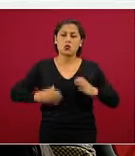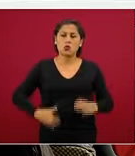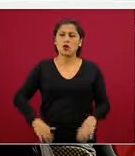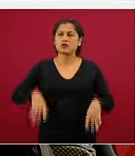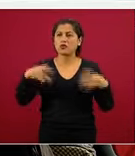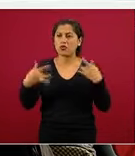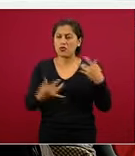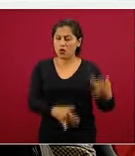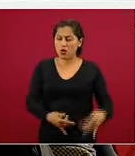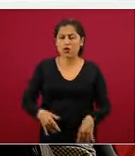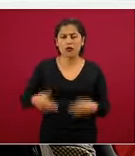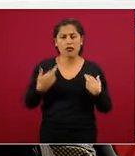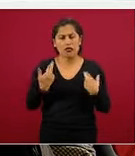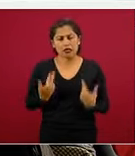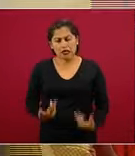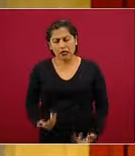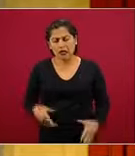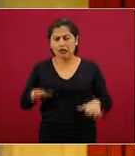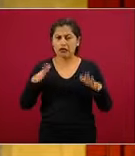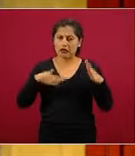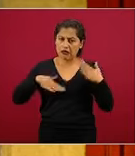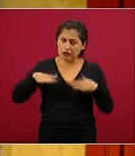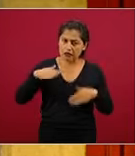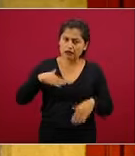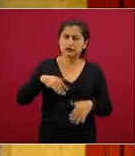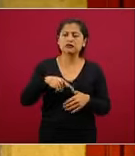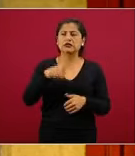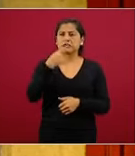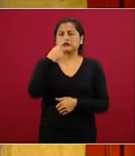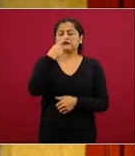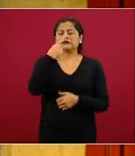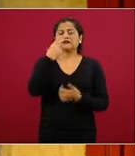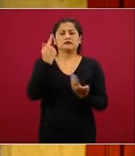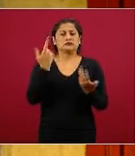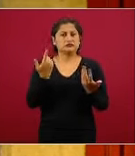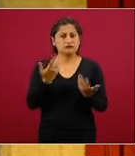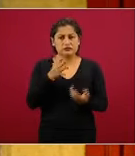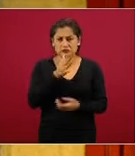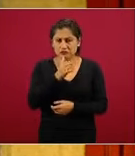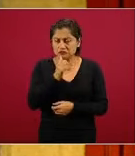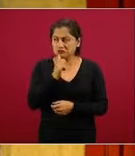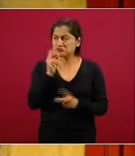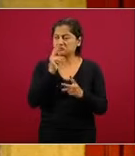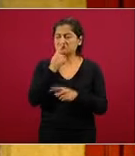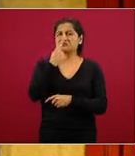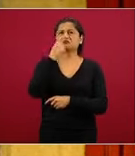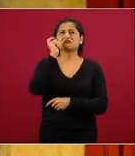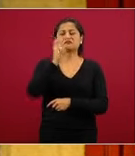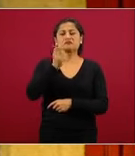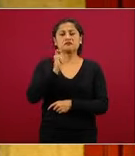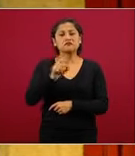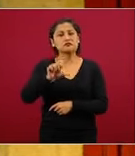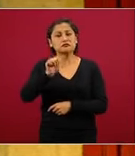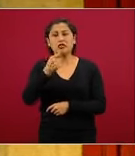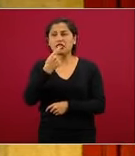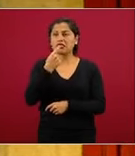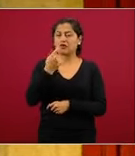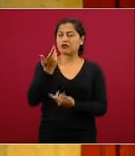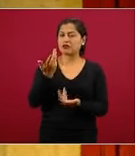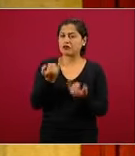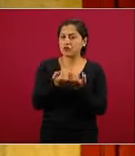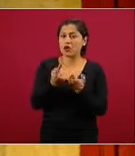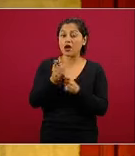pérdida del olfato, pérdida del gusto, que es de carácter temporal. Hay otros síntomas, la diarrea, que puede presentarse también en personas con